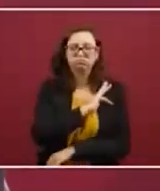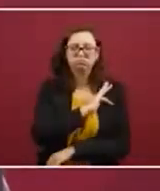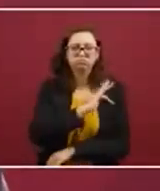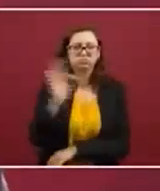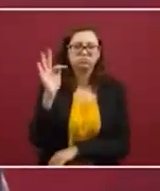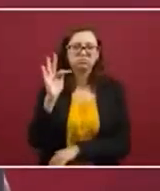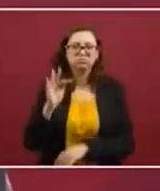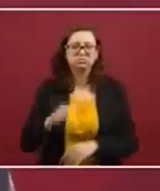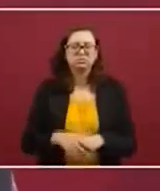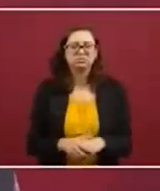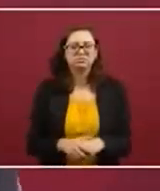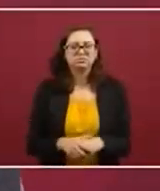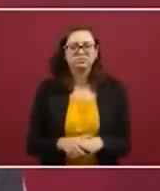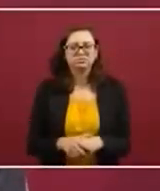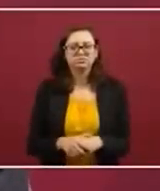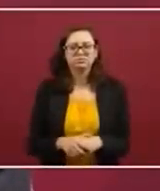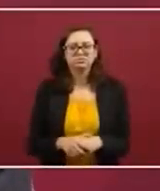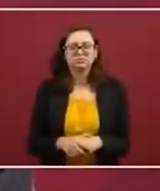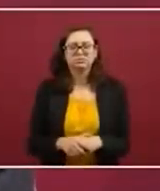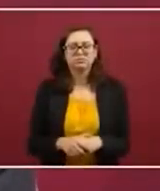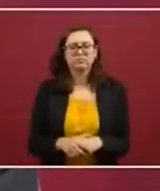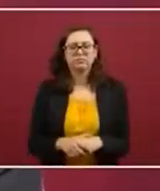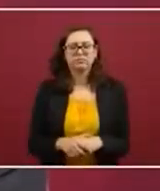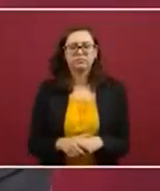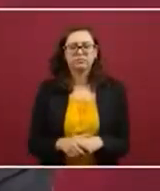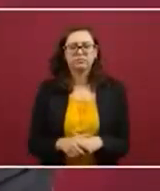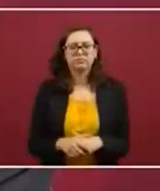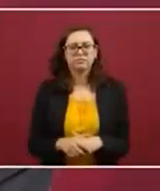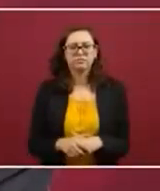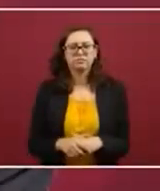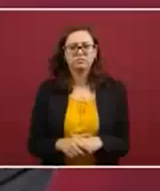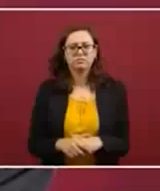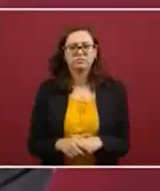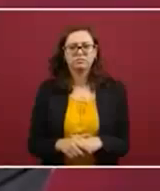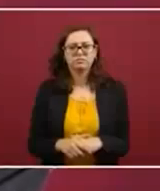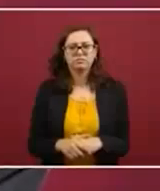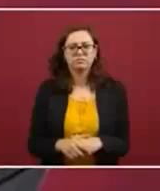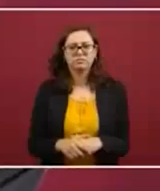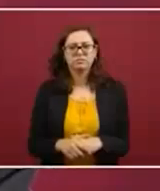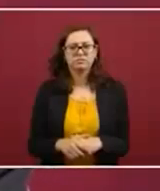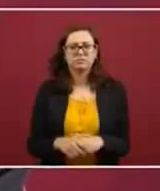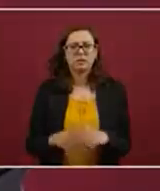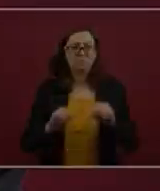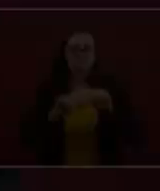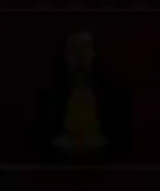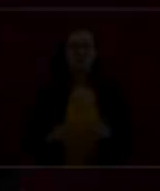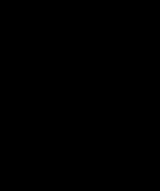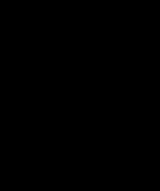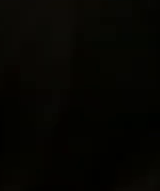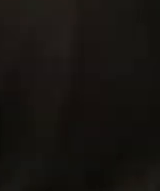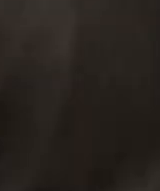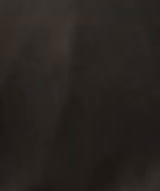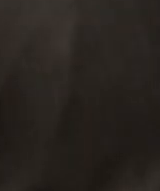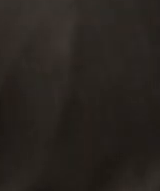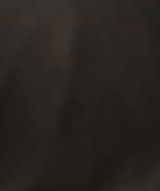sin duda la empresa más productiva de México.